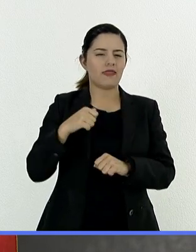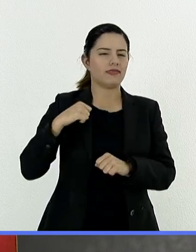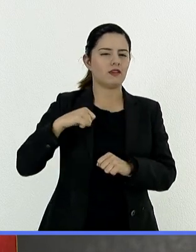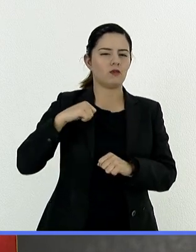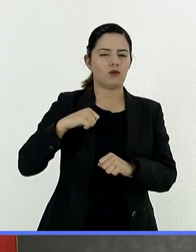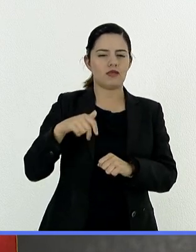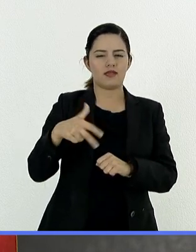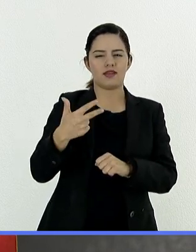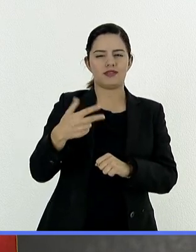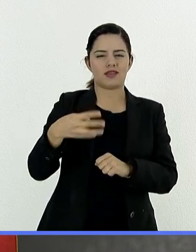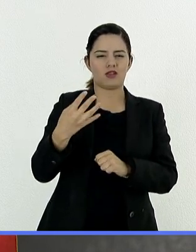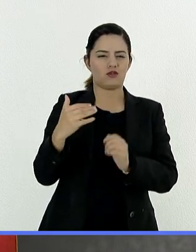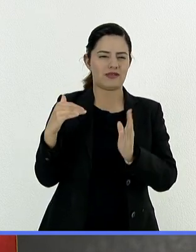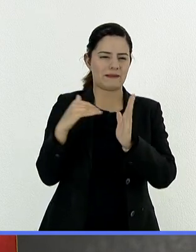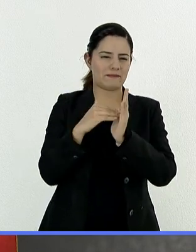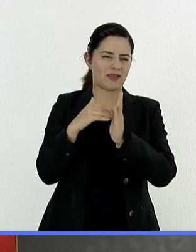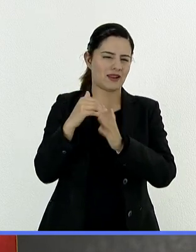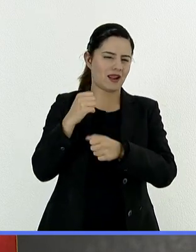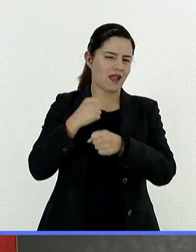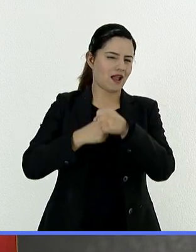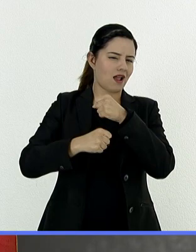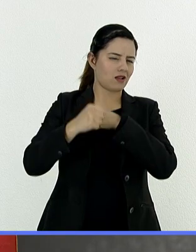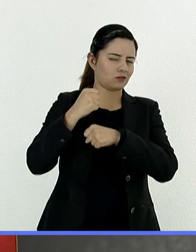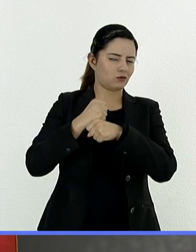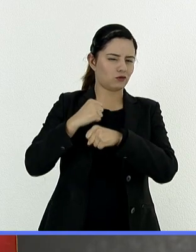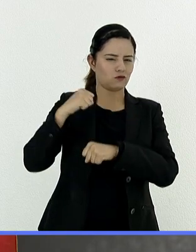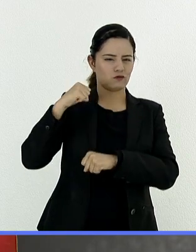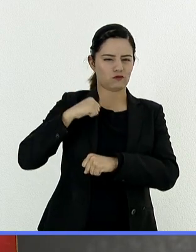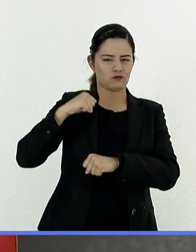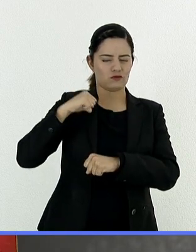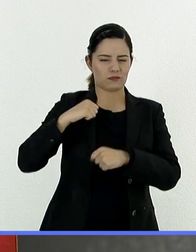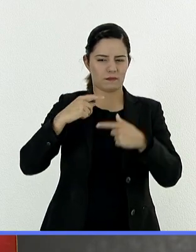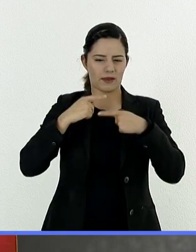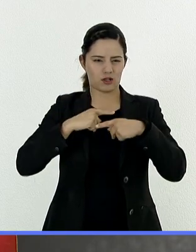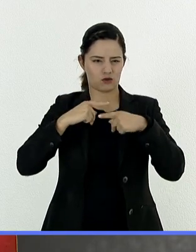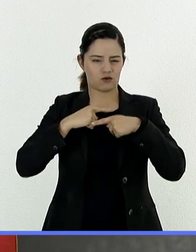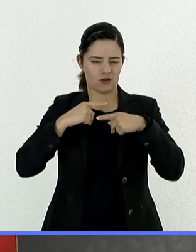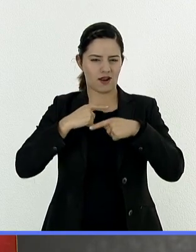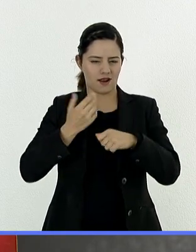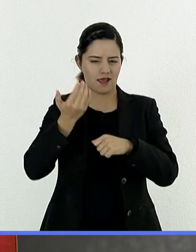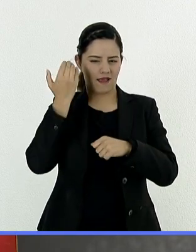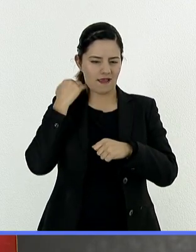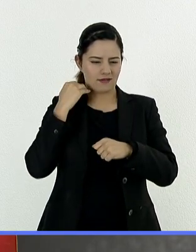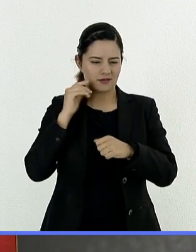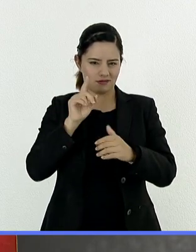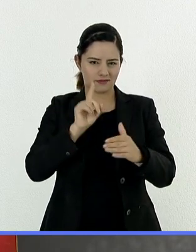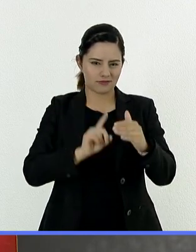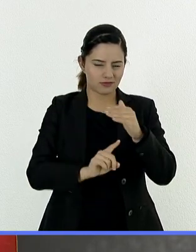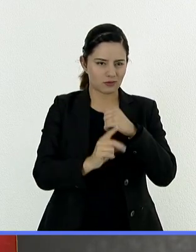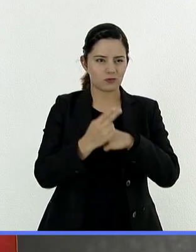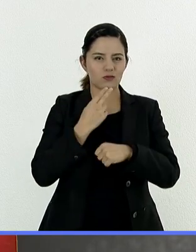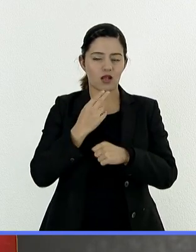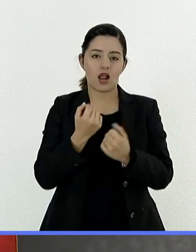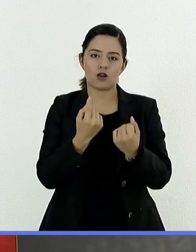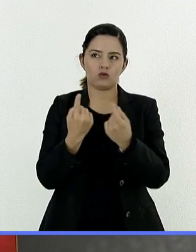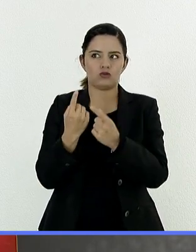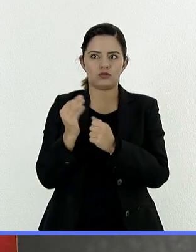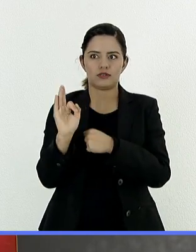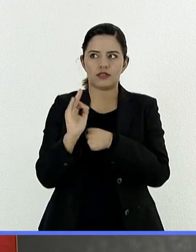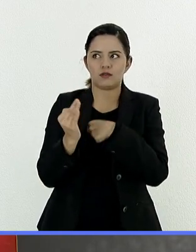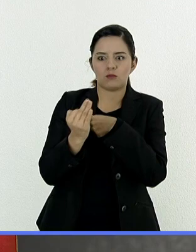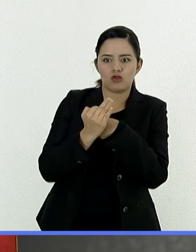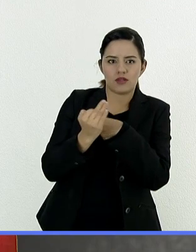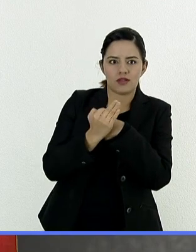13 o 14.000 años primeros pobladores que están interactuando con las cuevas de diferentes maneras por sobrevivencia una